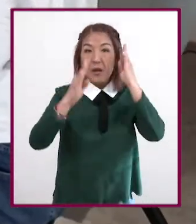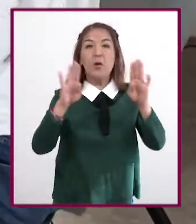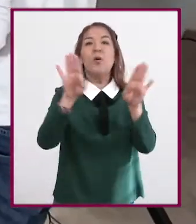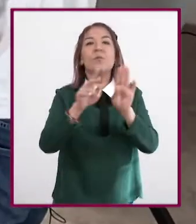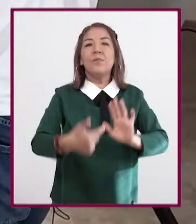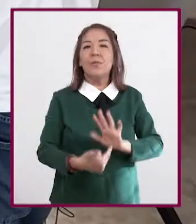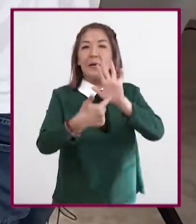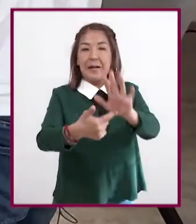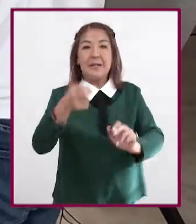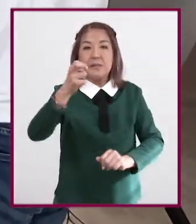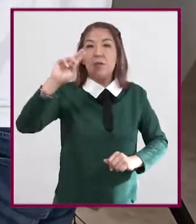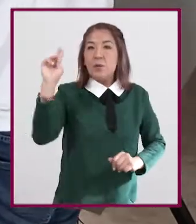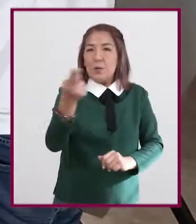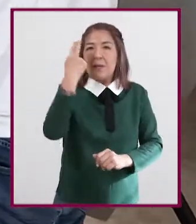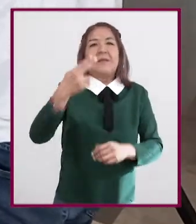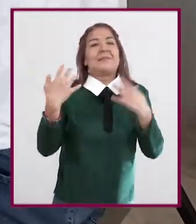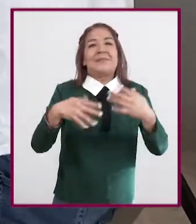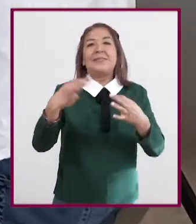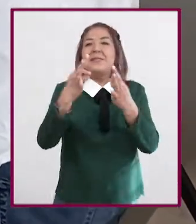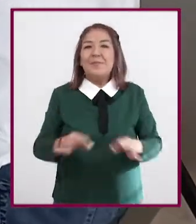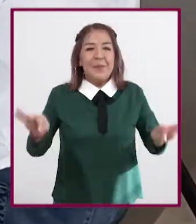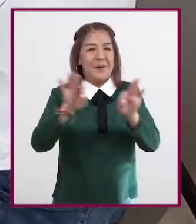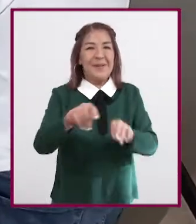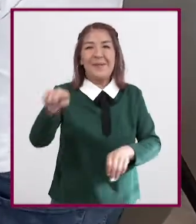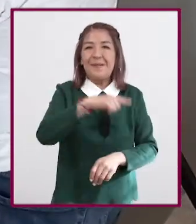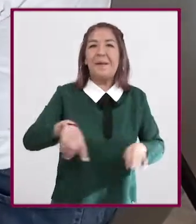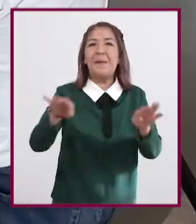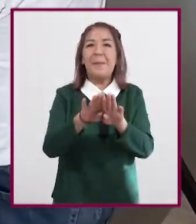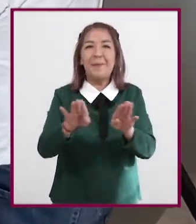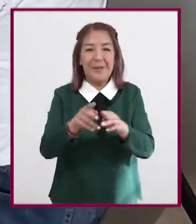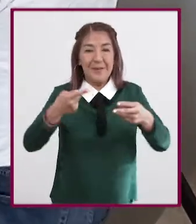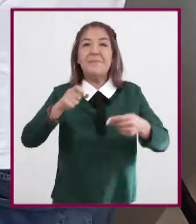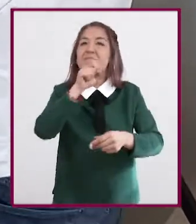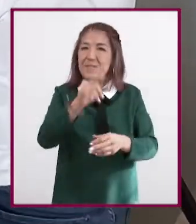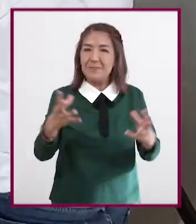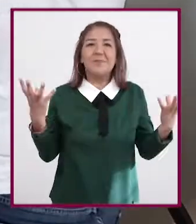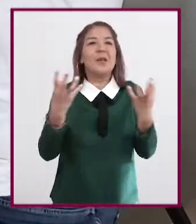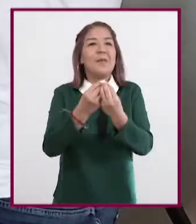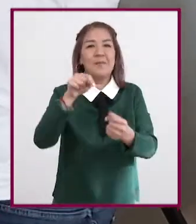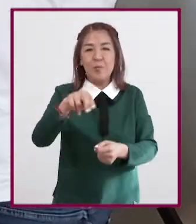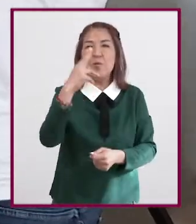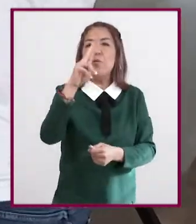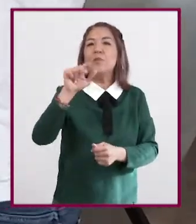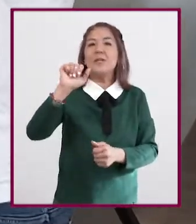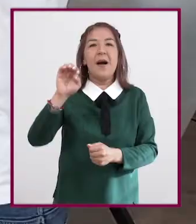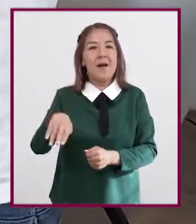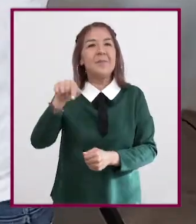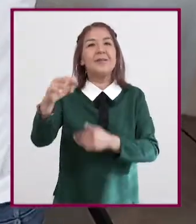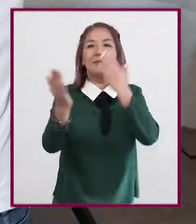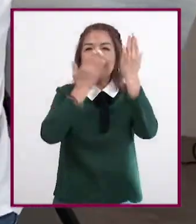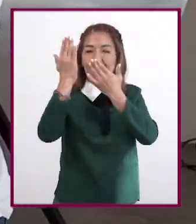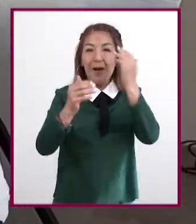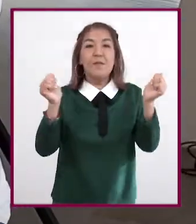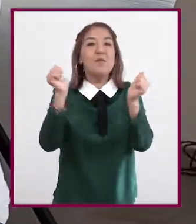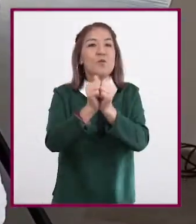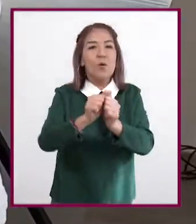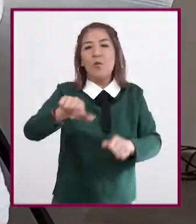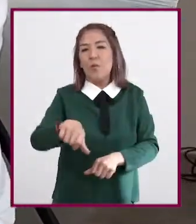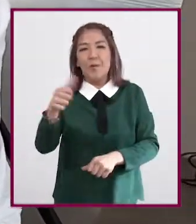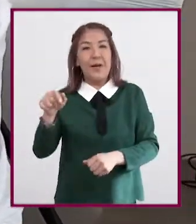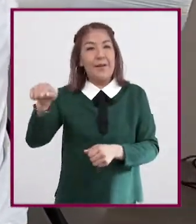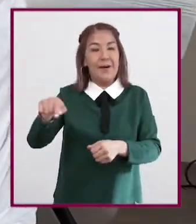Museo Universitario de Ciencias y Artes, que estaba precisamente, también forma parte de la Universidad Nacional Autónoma de México, al lado de la Facultad